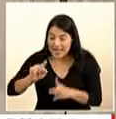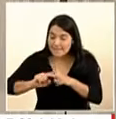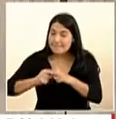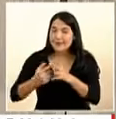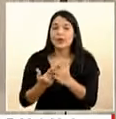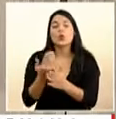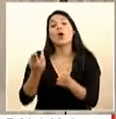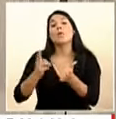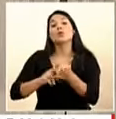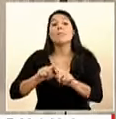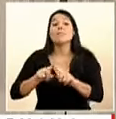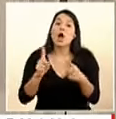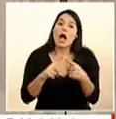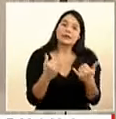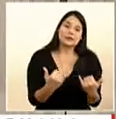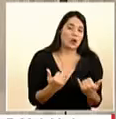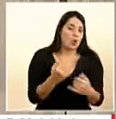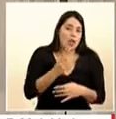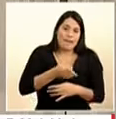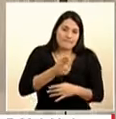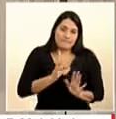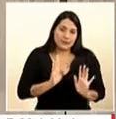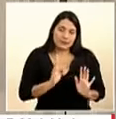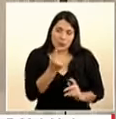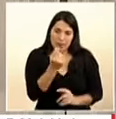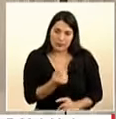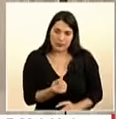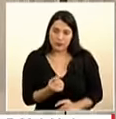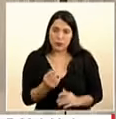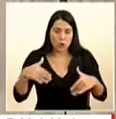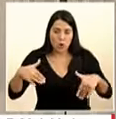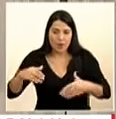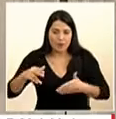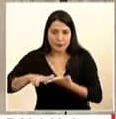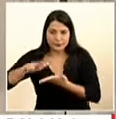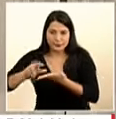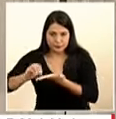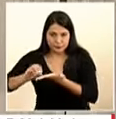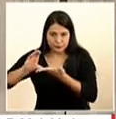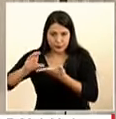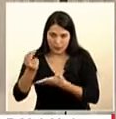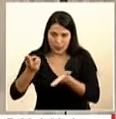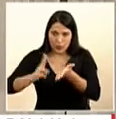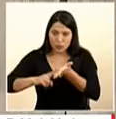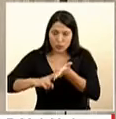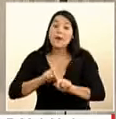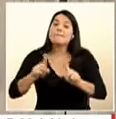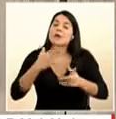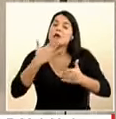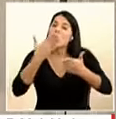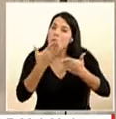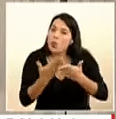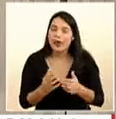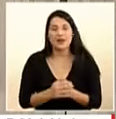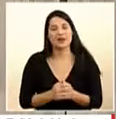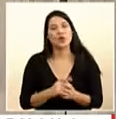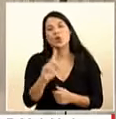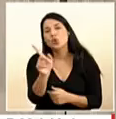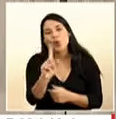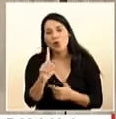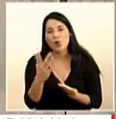vigente al día de hoy es lo que es hoy ley de la república pero bueno siempre el llamado es a la gente en vez de exponerse una